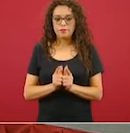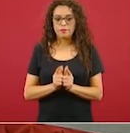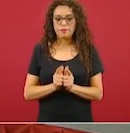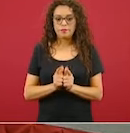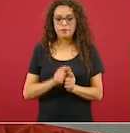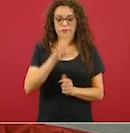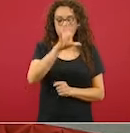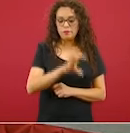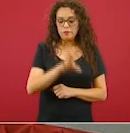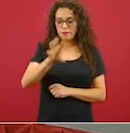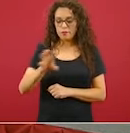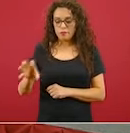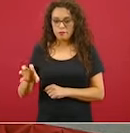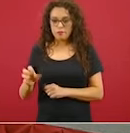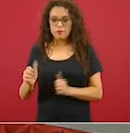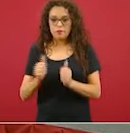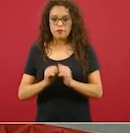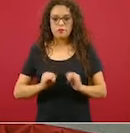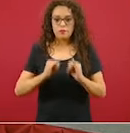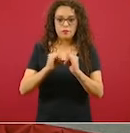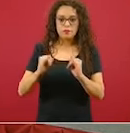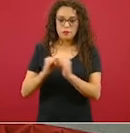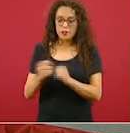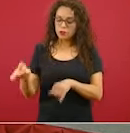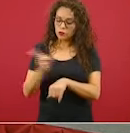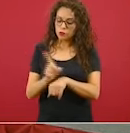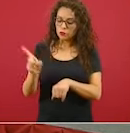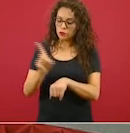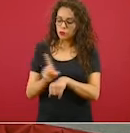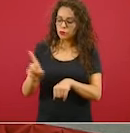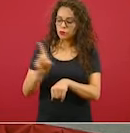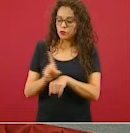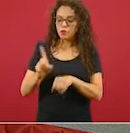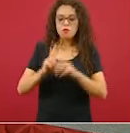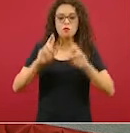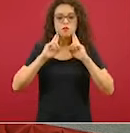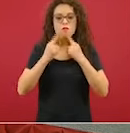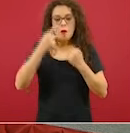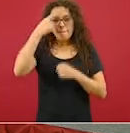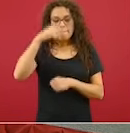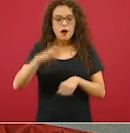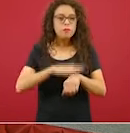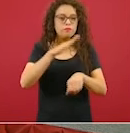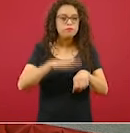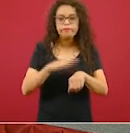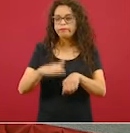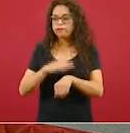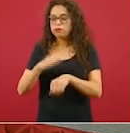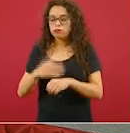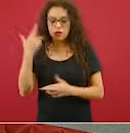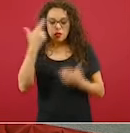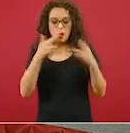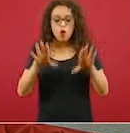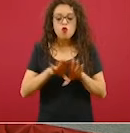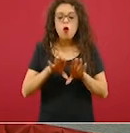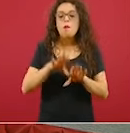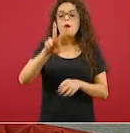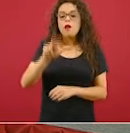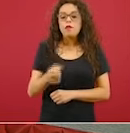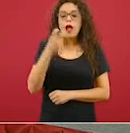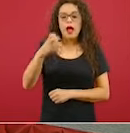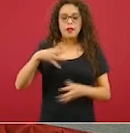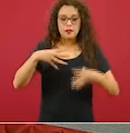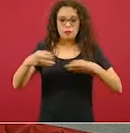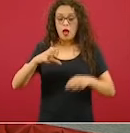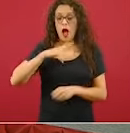intersectorial e interinstitucional que se reúne todos los días para evaluar la situación de la epidemia. Hay un subgrupo